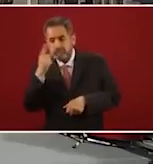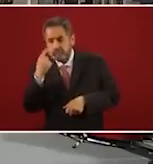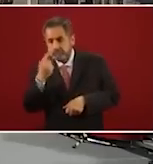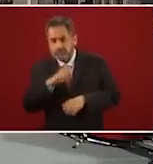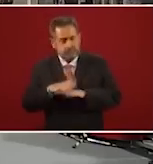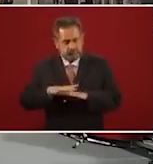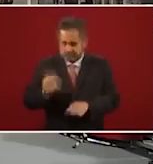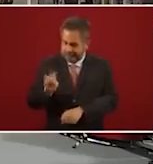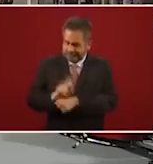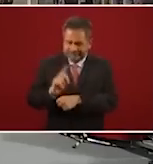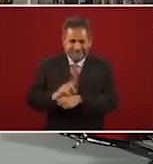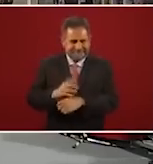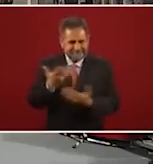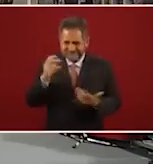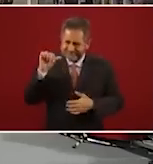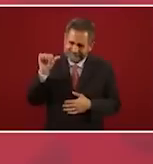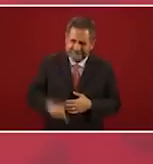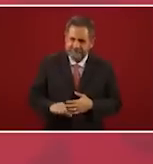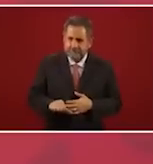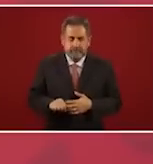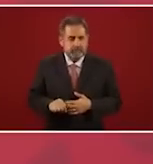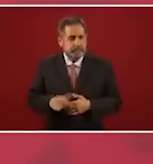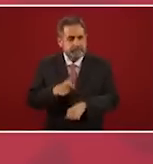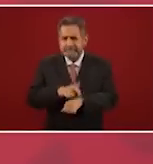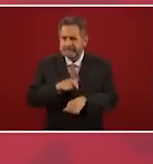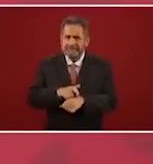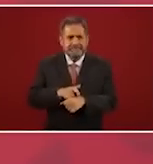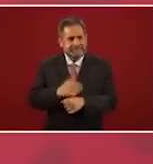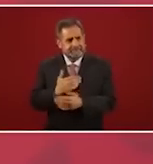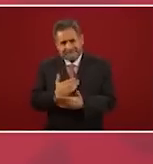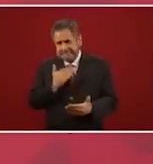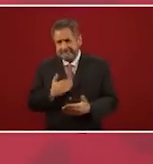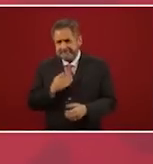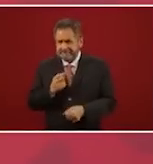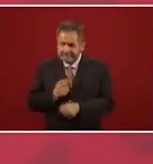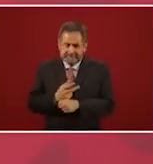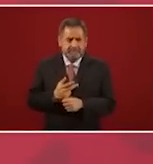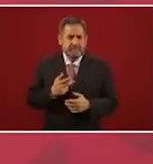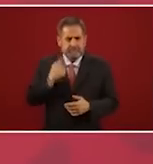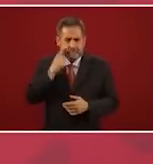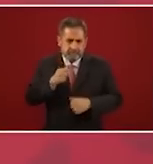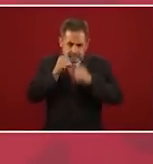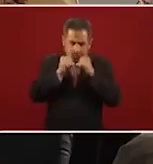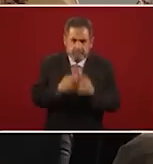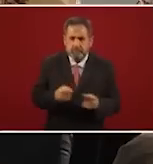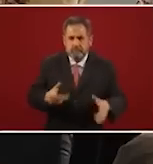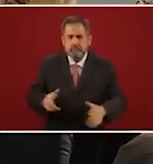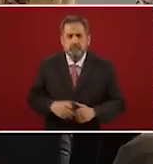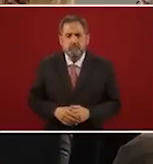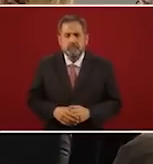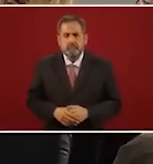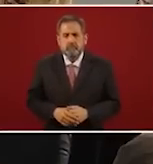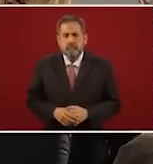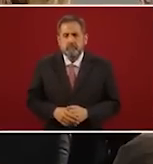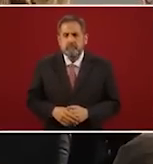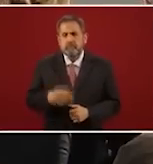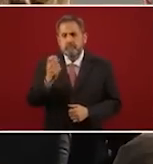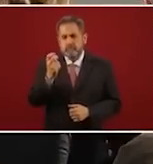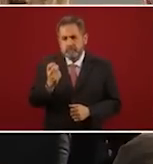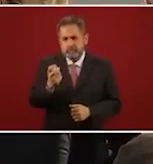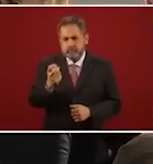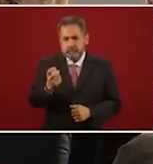es todo lo que se requiera de tiempo para atender esto. Eso